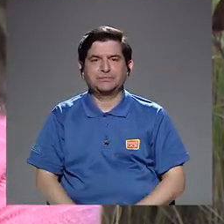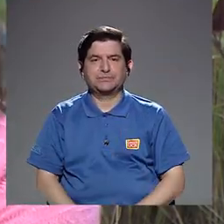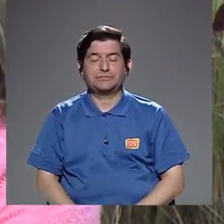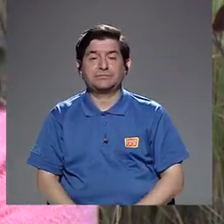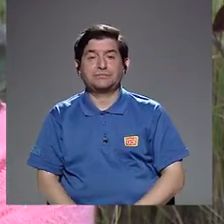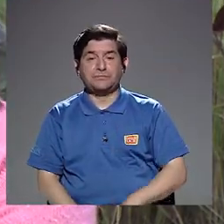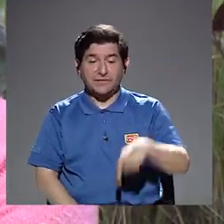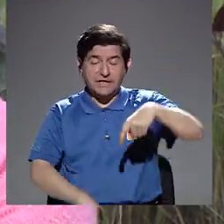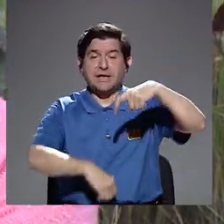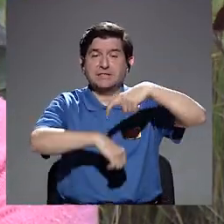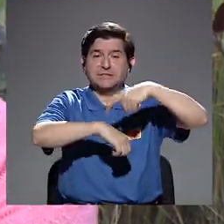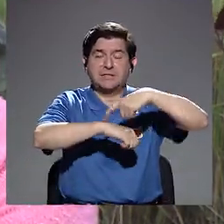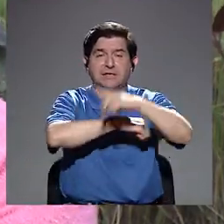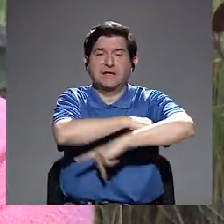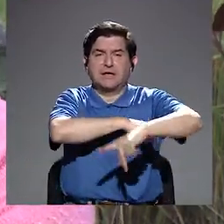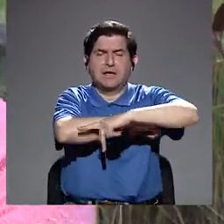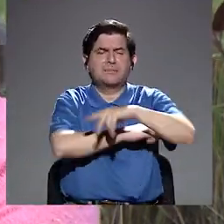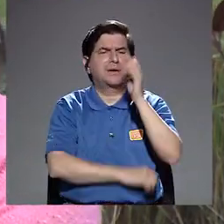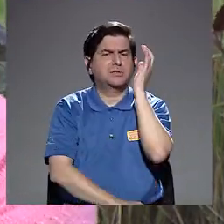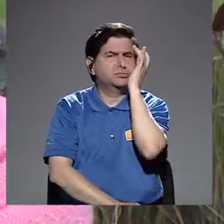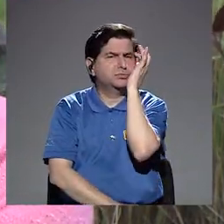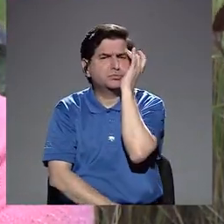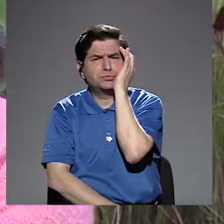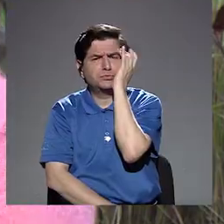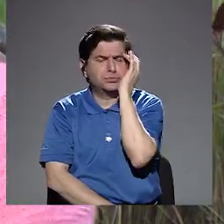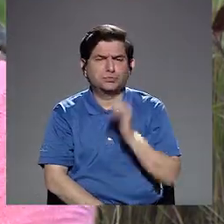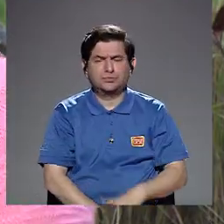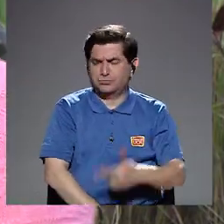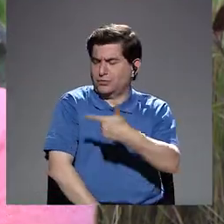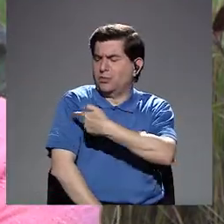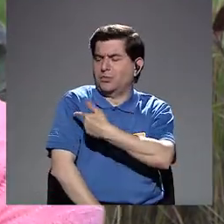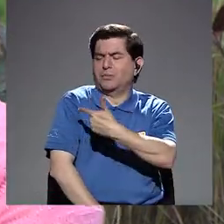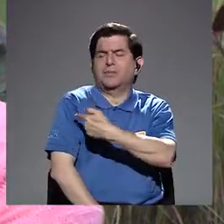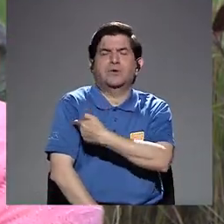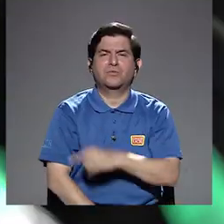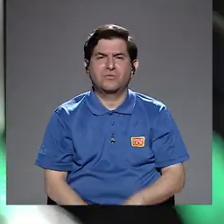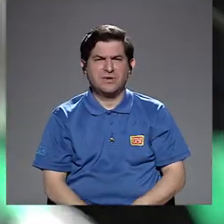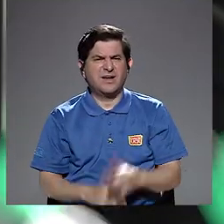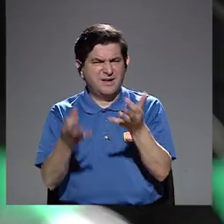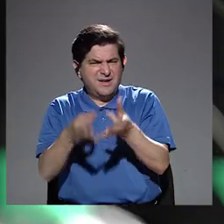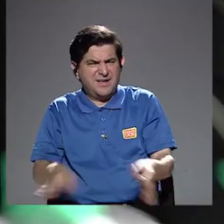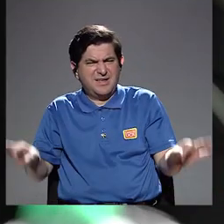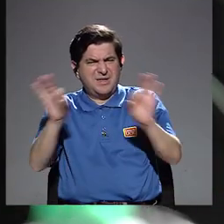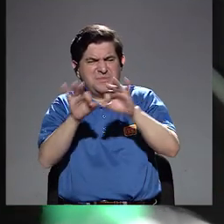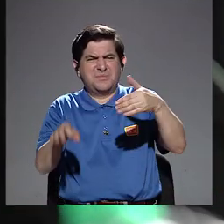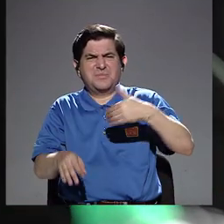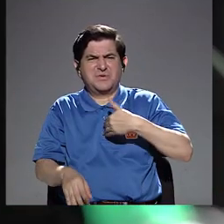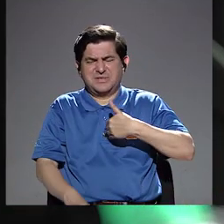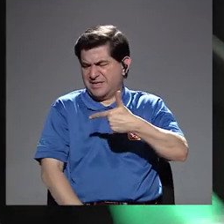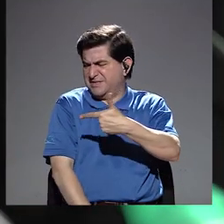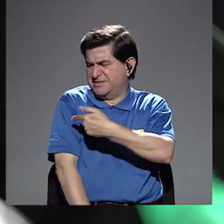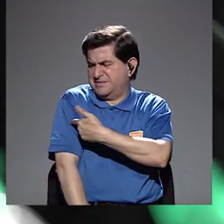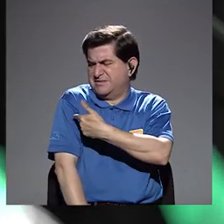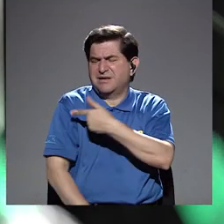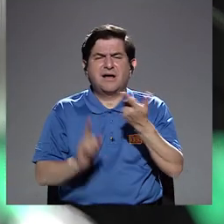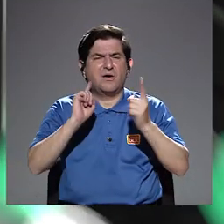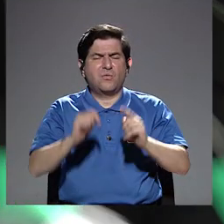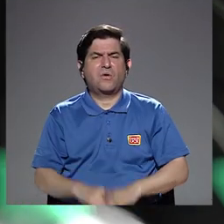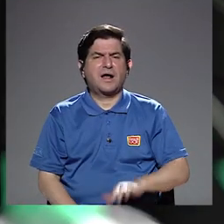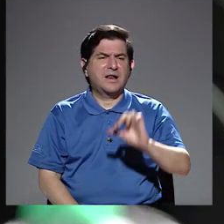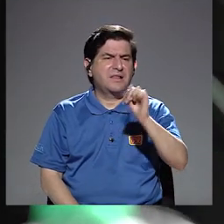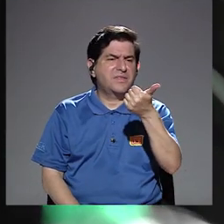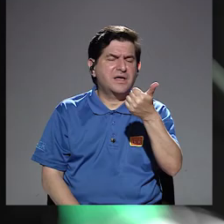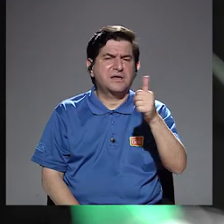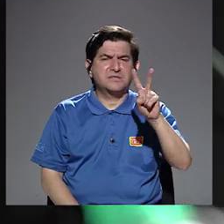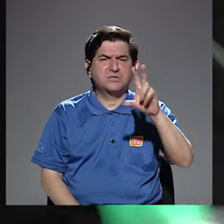ahí que hoy en día el país se preocupa tanto, ¿por qué las vacunas? ¿Cuál es la trascendencia que va a llegar a tener las vacunas